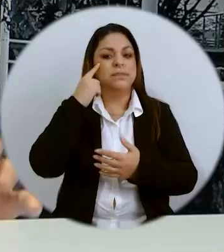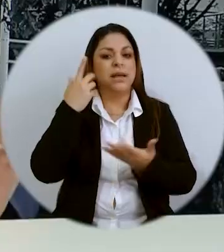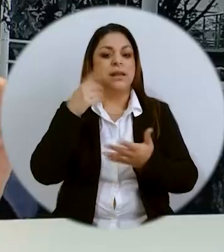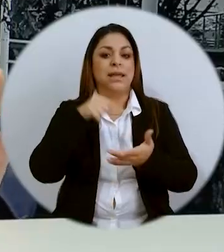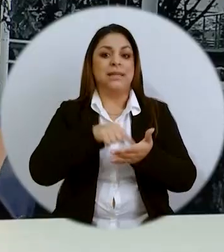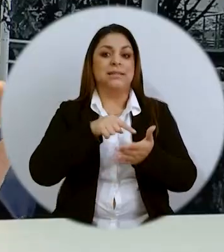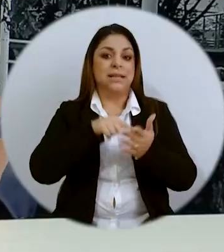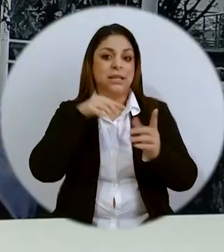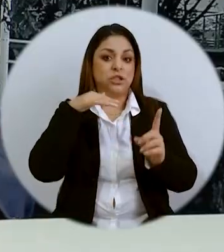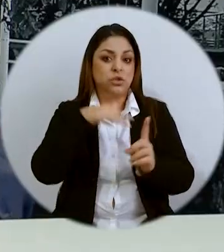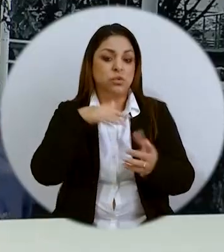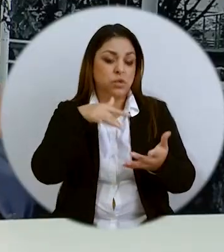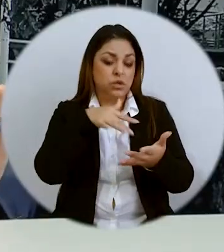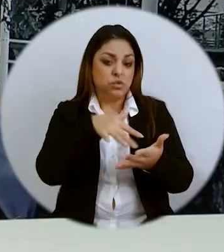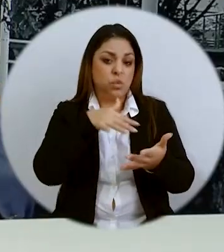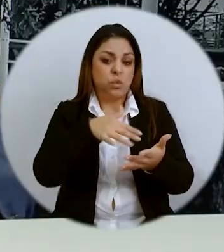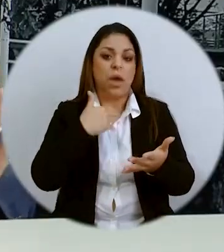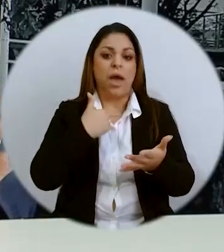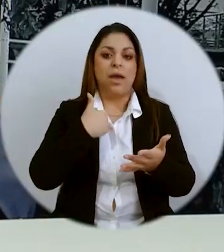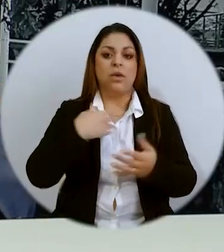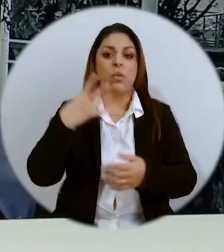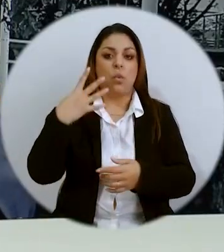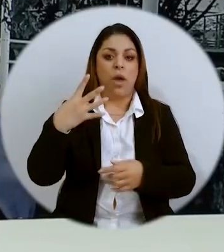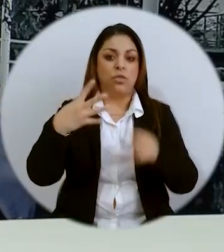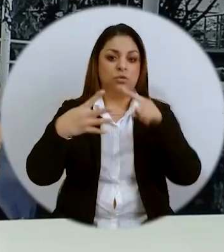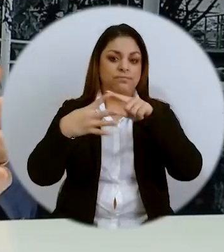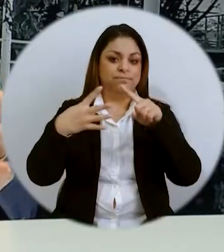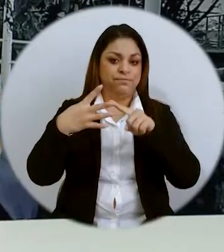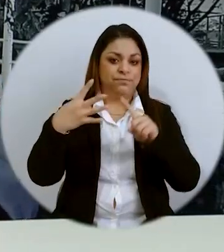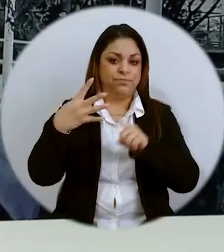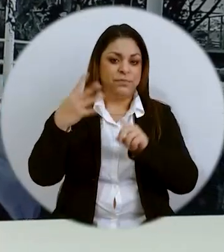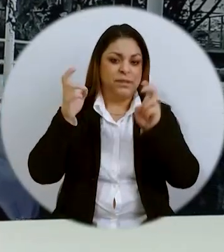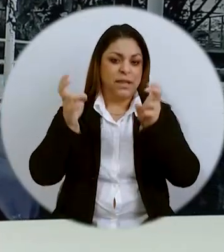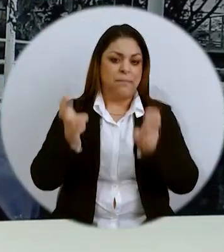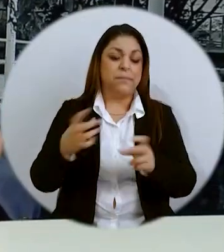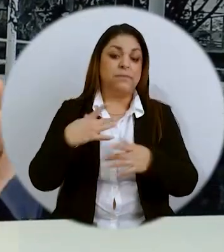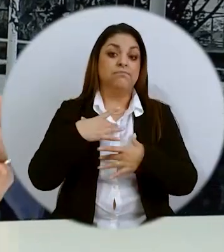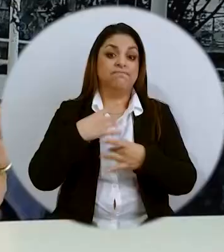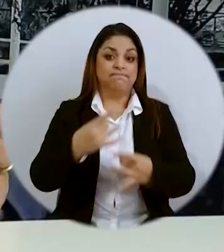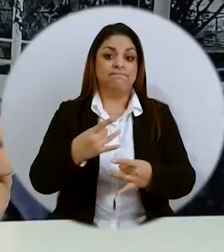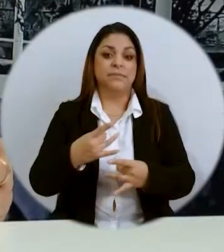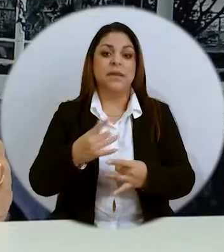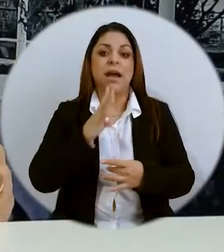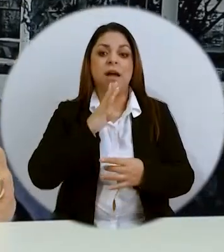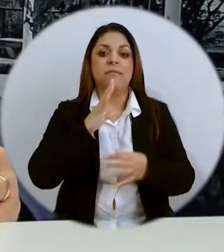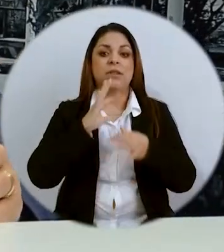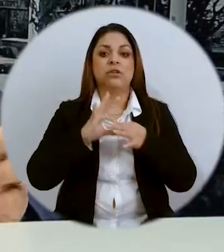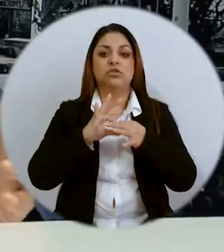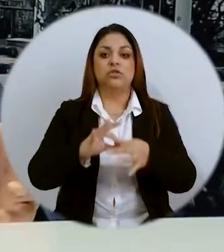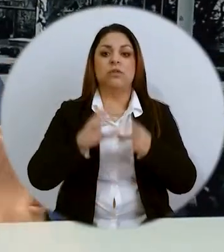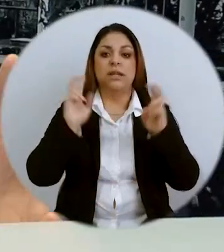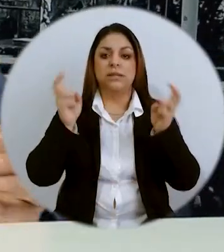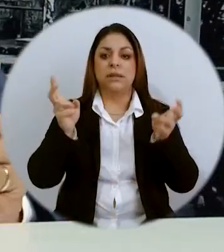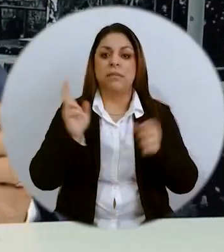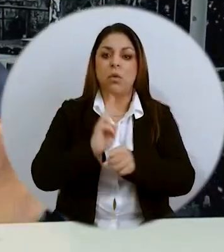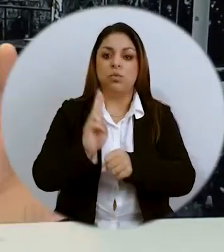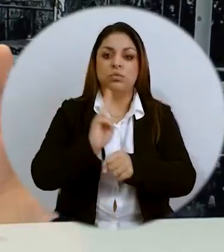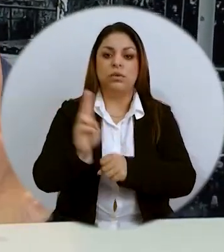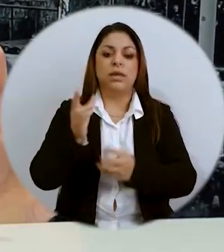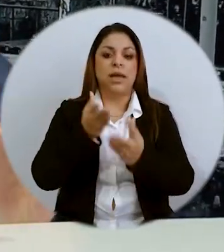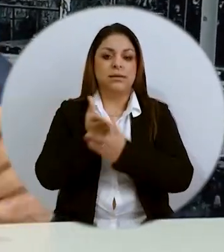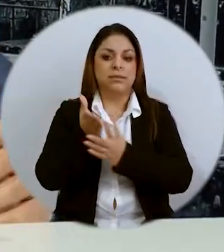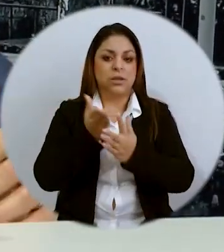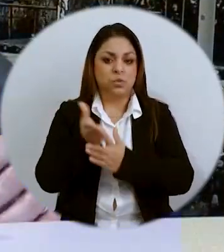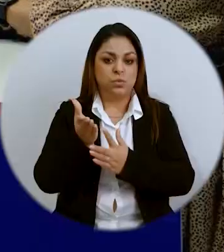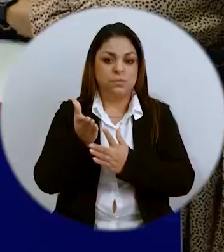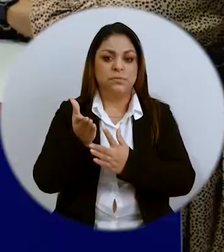estudio. Hay 4 bloques de interés que tienen que ver con el tema de uso y